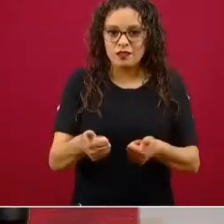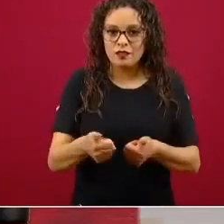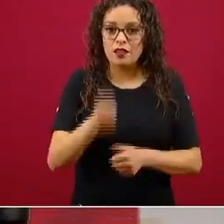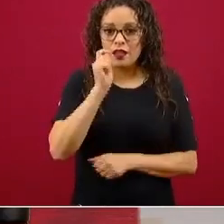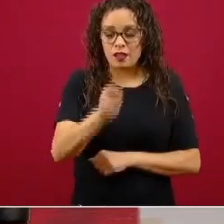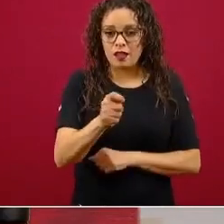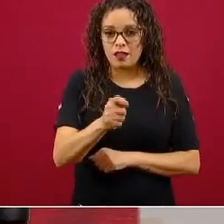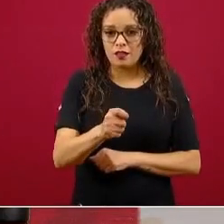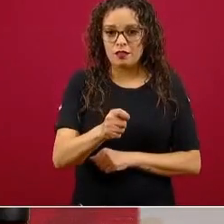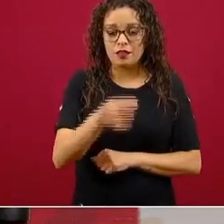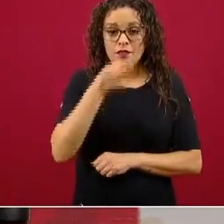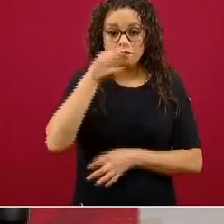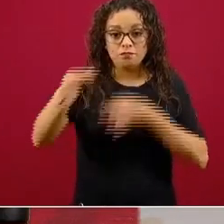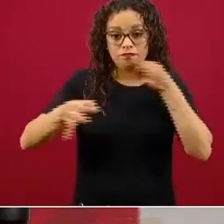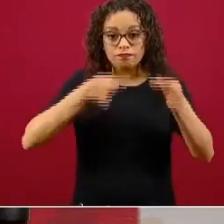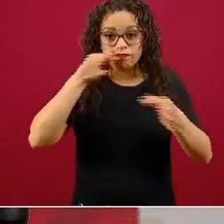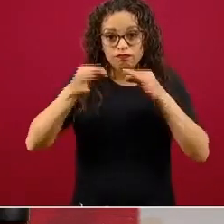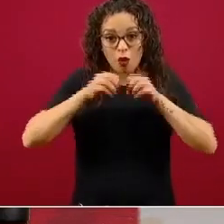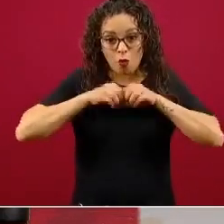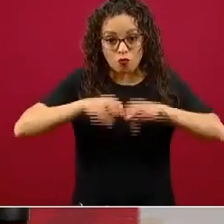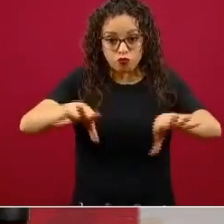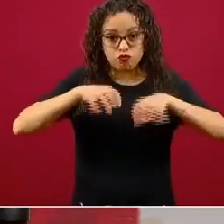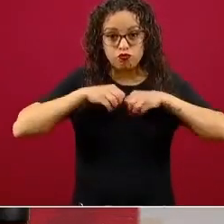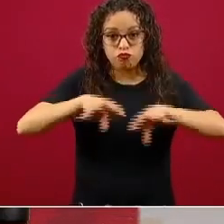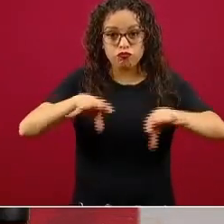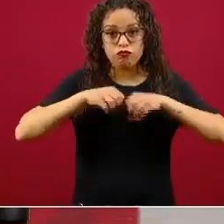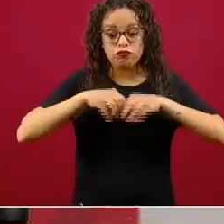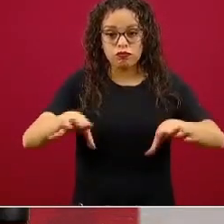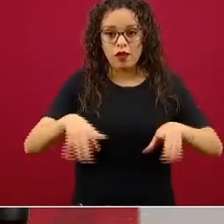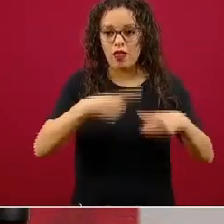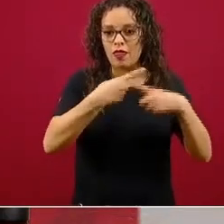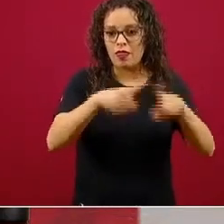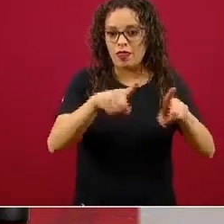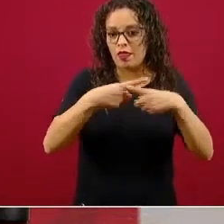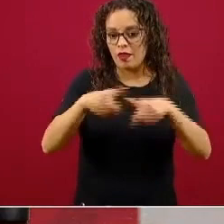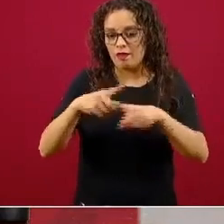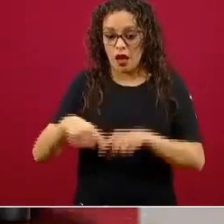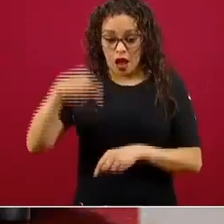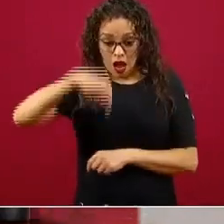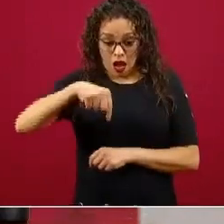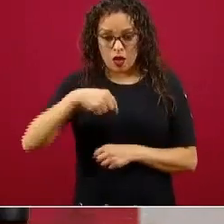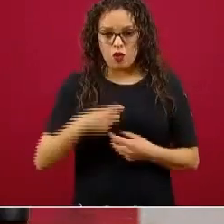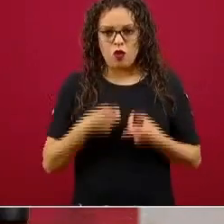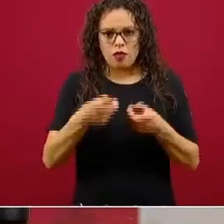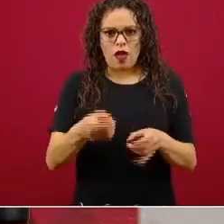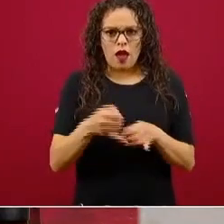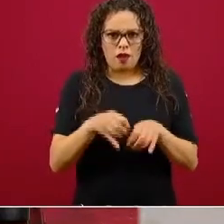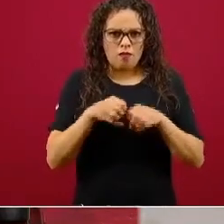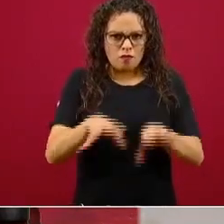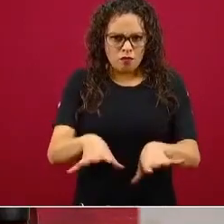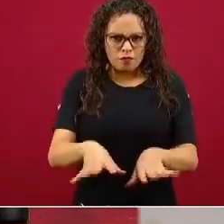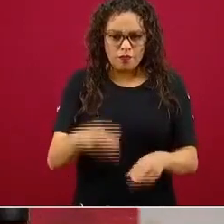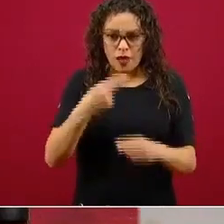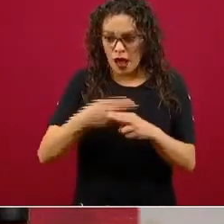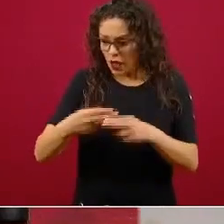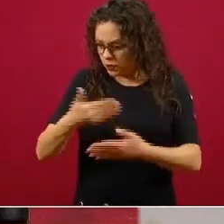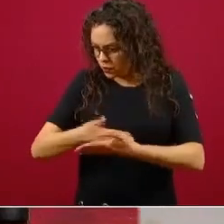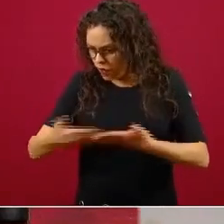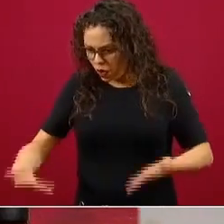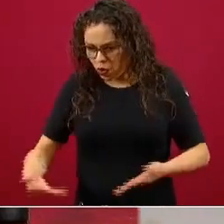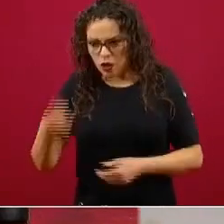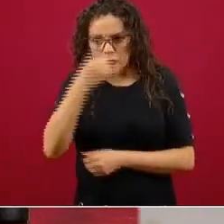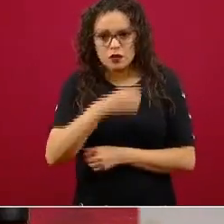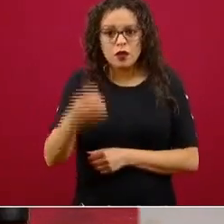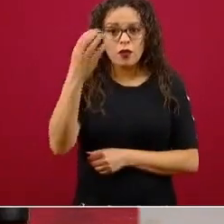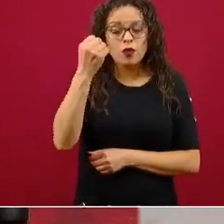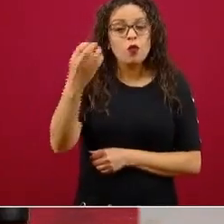públicos tienen distintas reverberancias. Aquí damos una información, llevamos 109 sesiones,